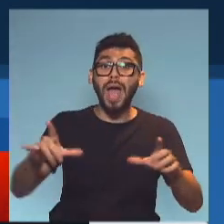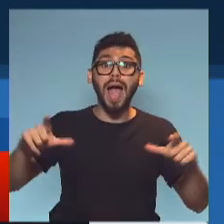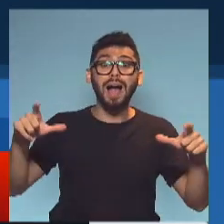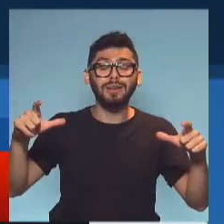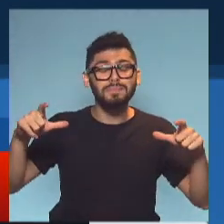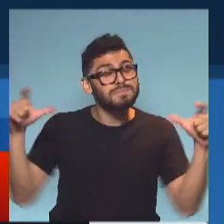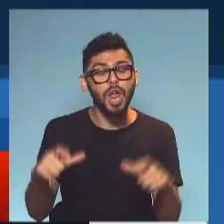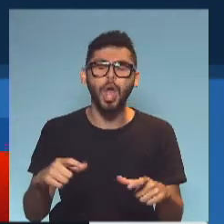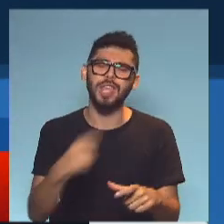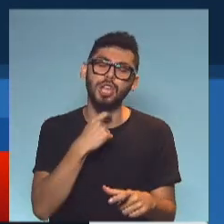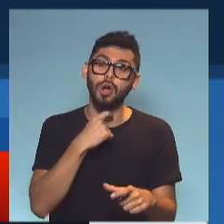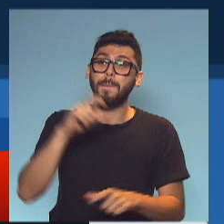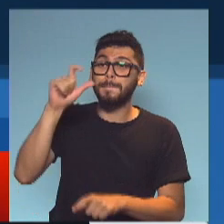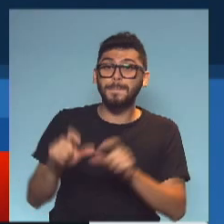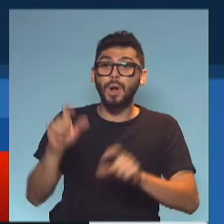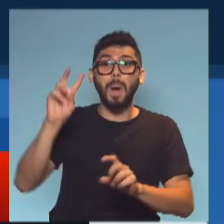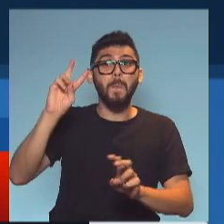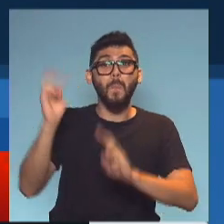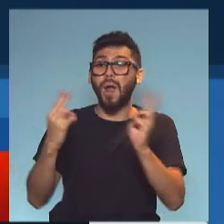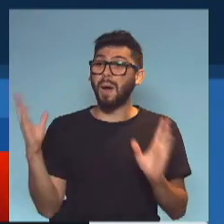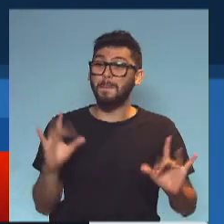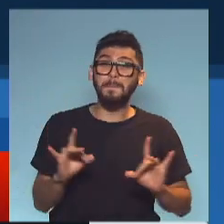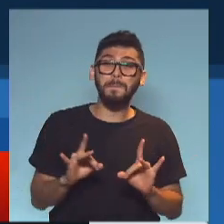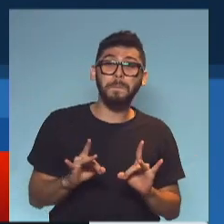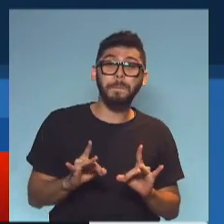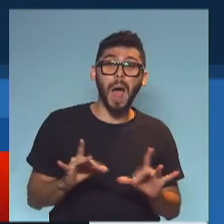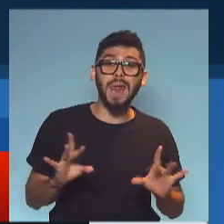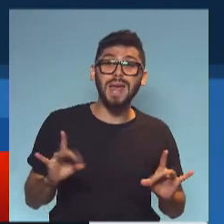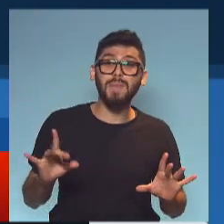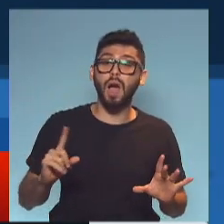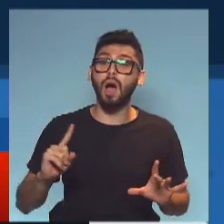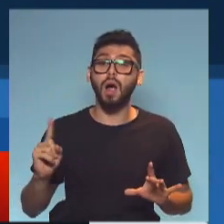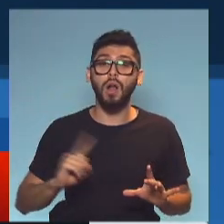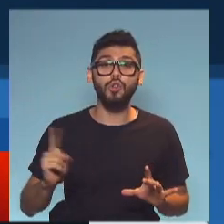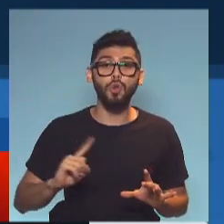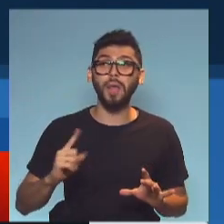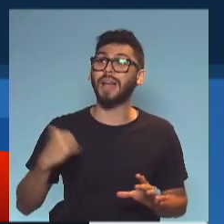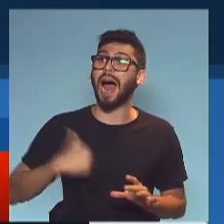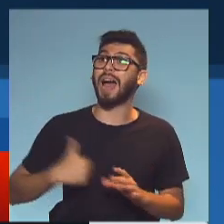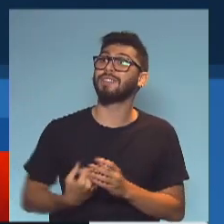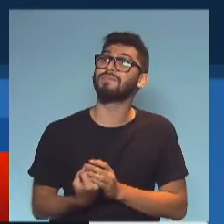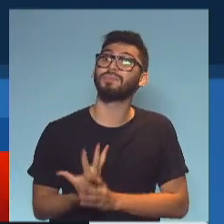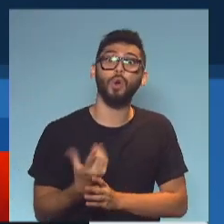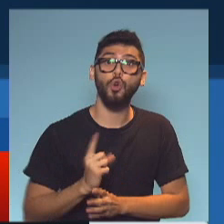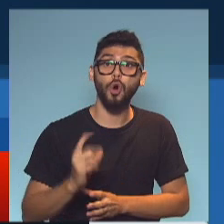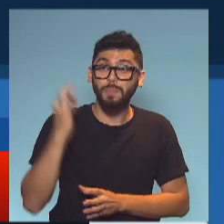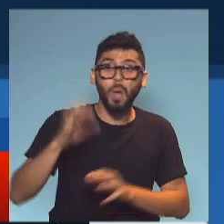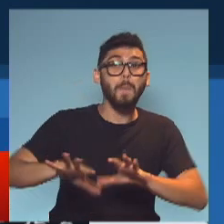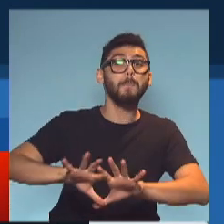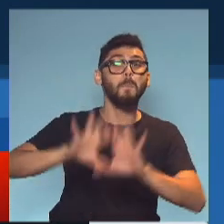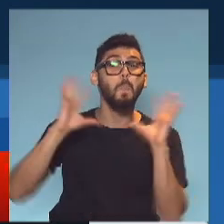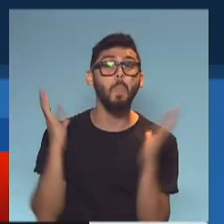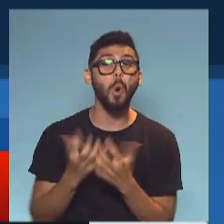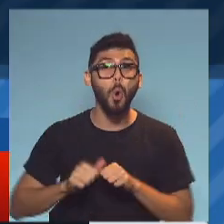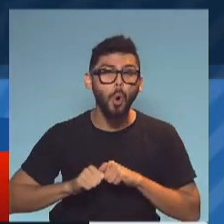importa que no se muera más gente en una pandemia que no la inventamos los argentinos, que está asolando al mundo entero, que